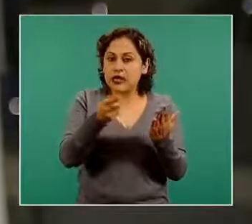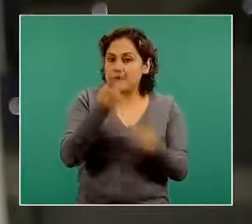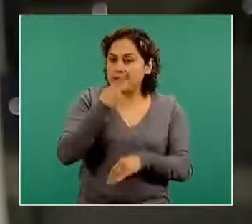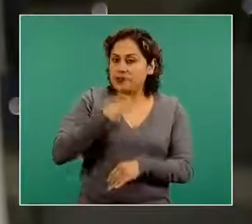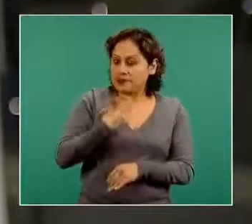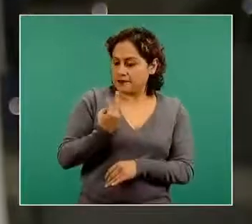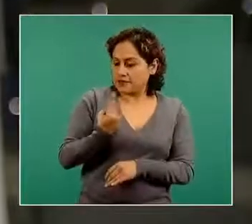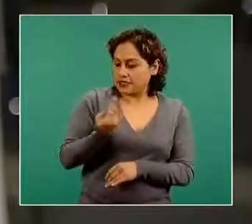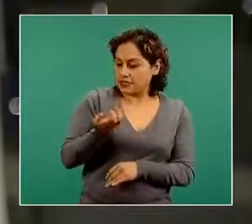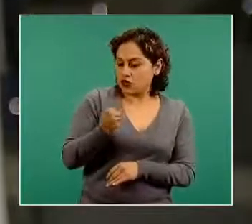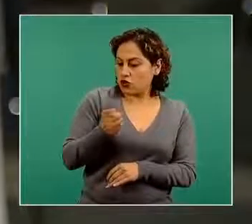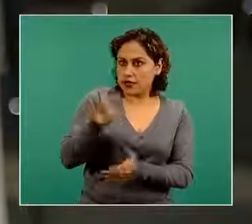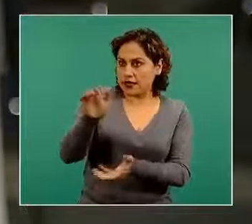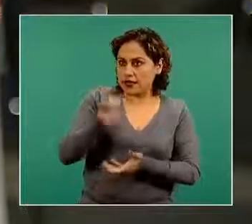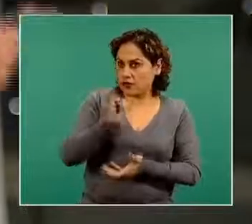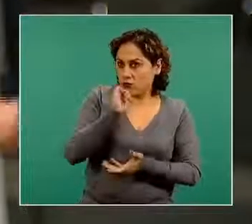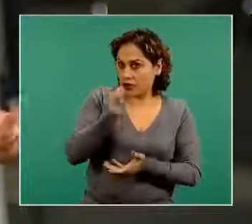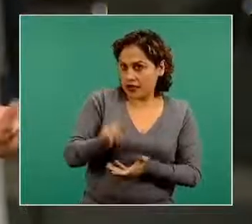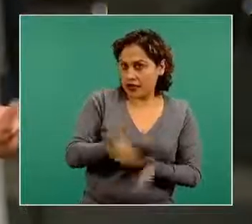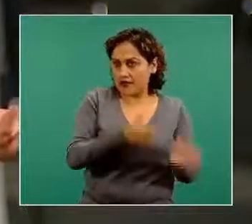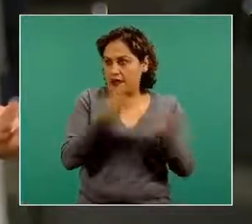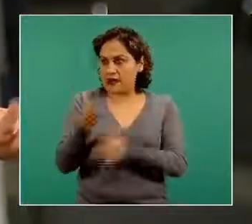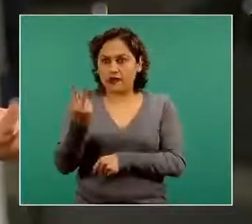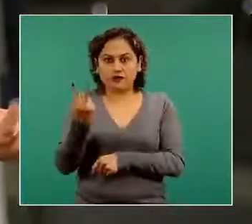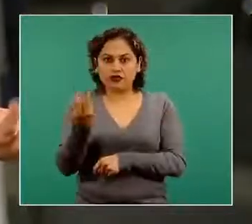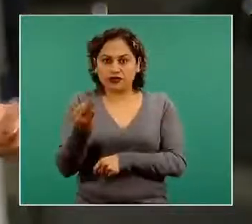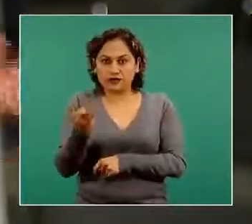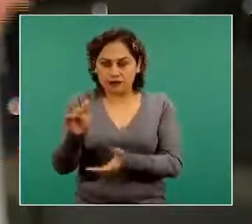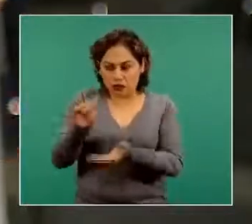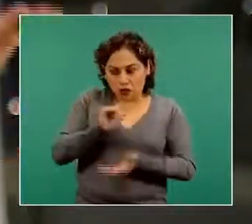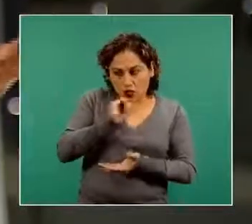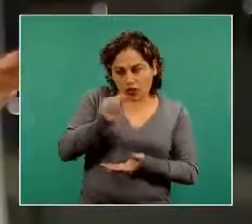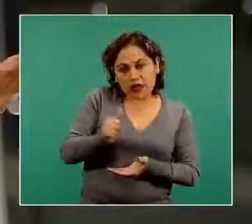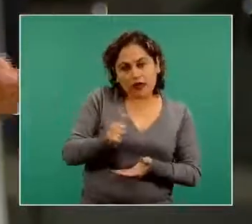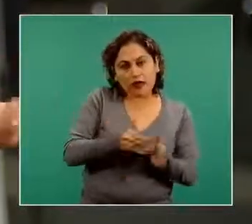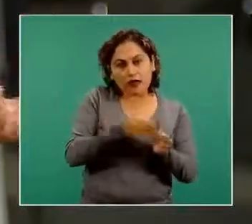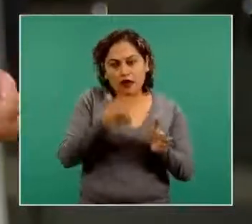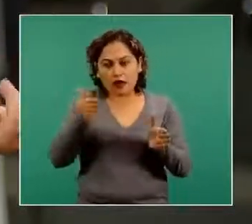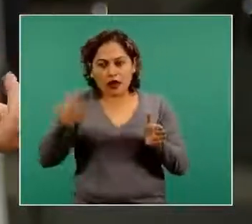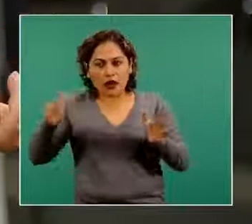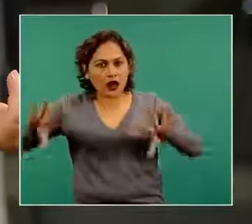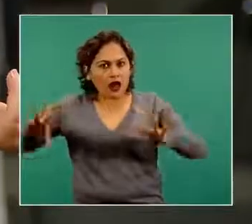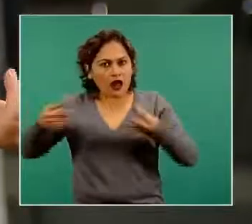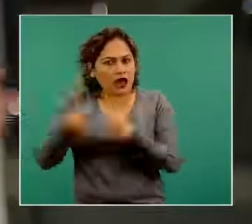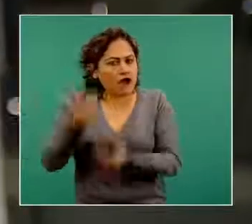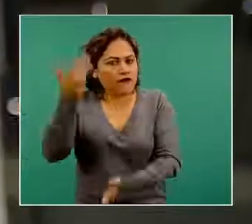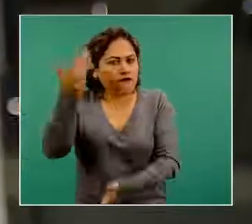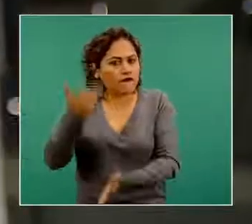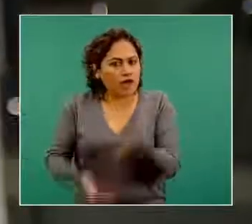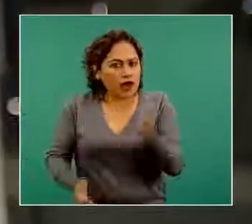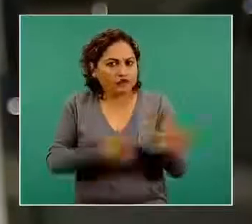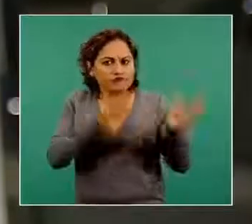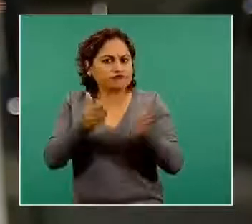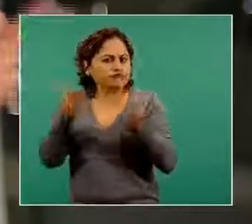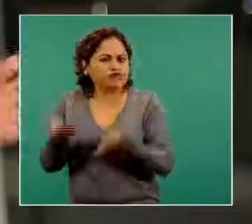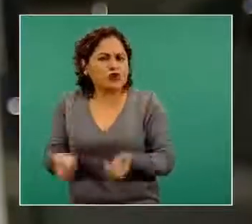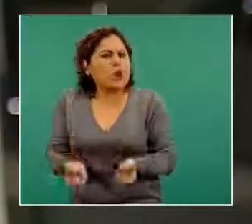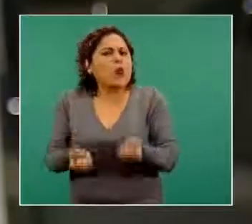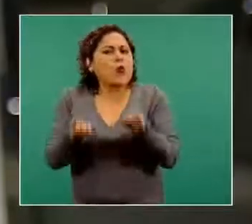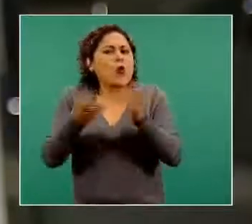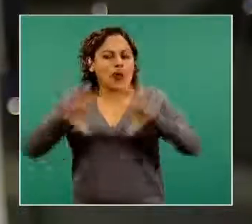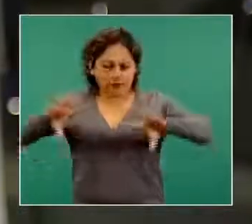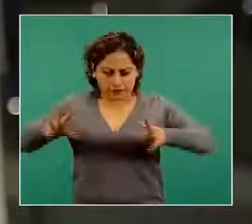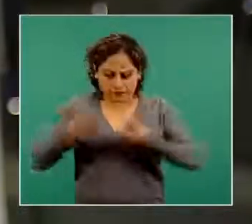de enero, ni el 2 de febrero, entonces, ¿cuántos serían 4 millones de vacunas? ¿Cuántas vacunas serían el